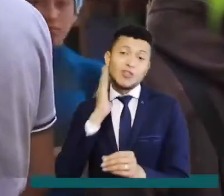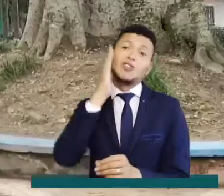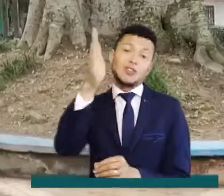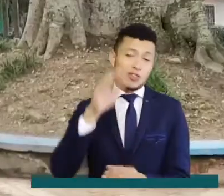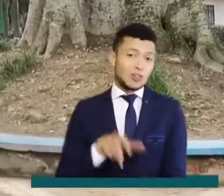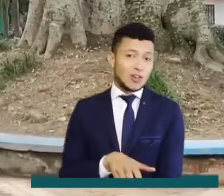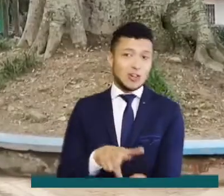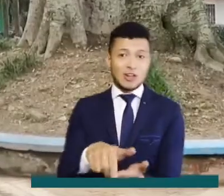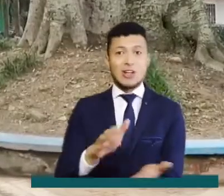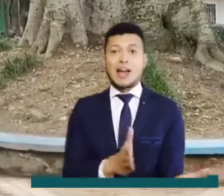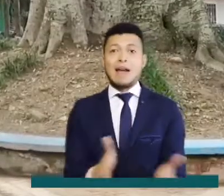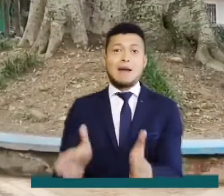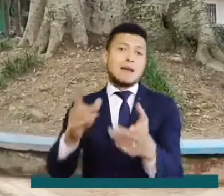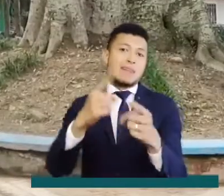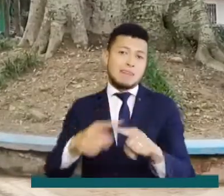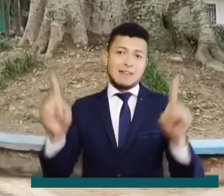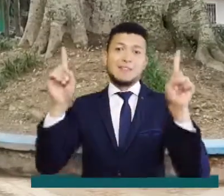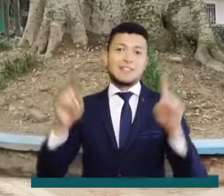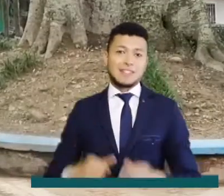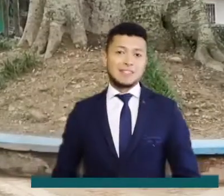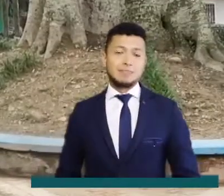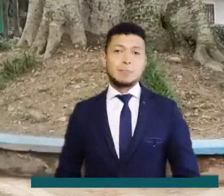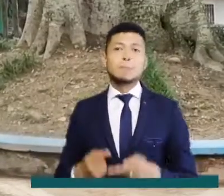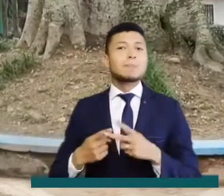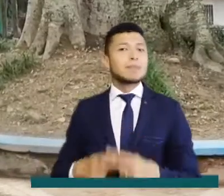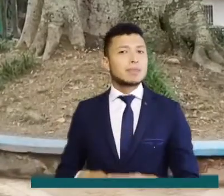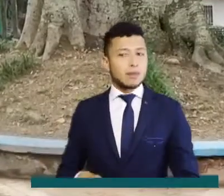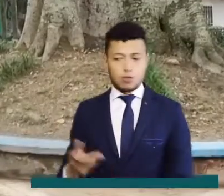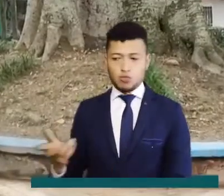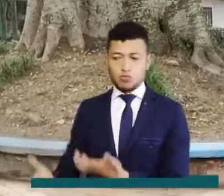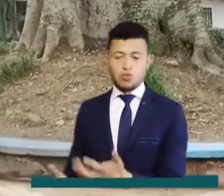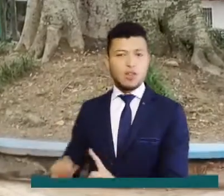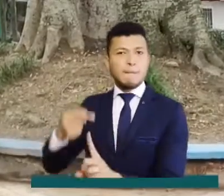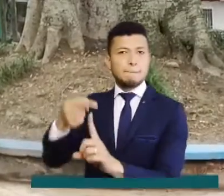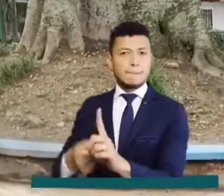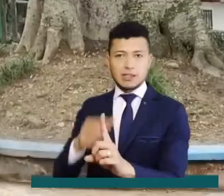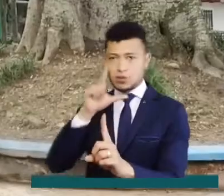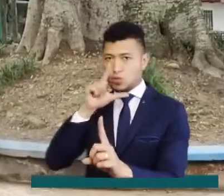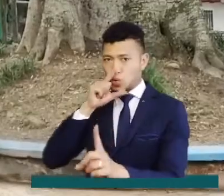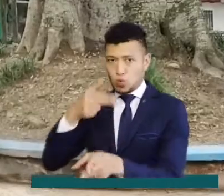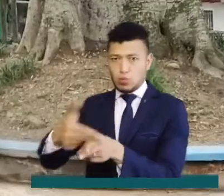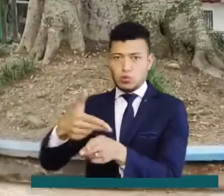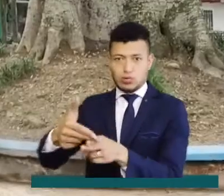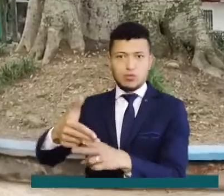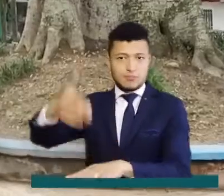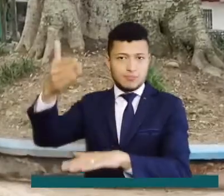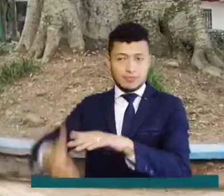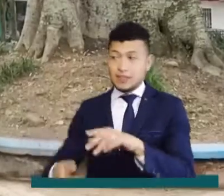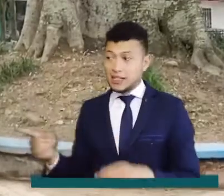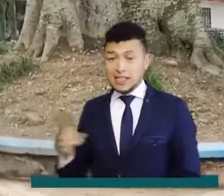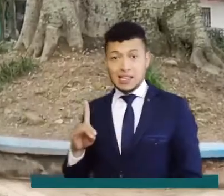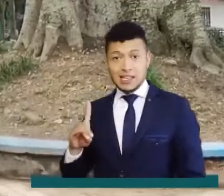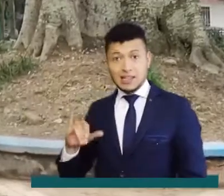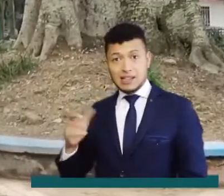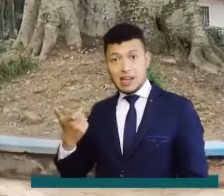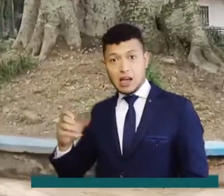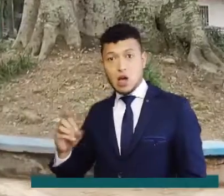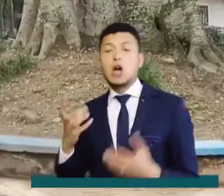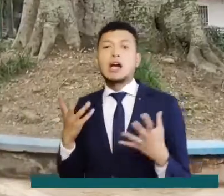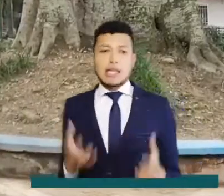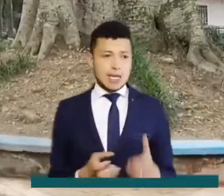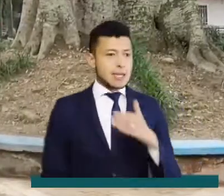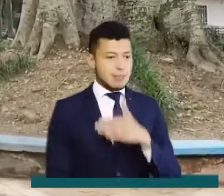futuro los talleres de cocina irán hasta el próximo mes de julio pero diego montenegro asegura querer seguir llevando sus